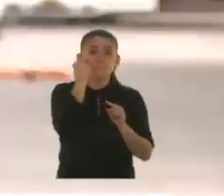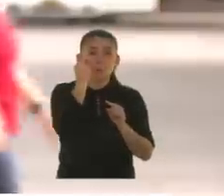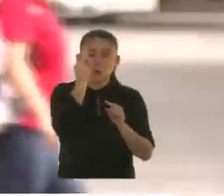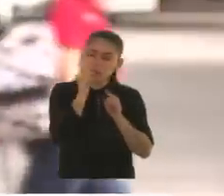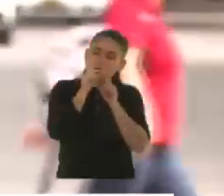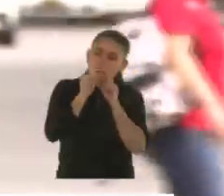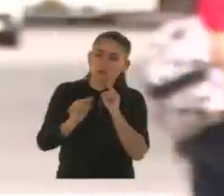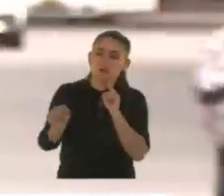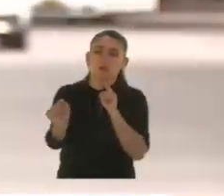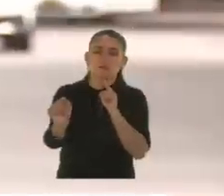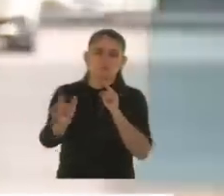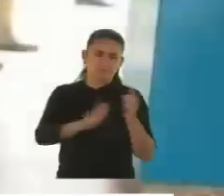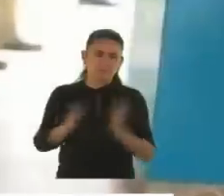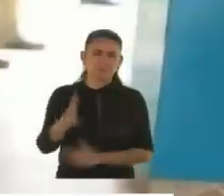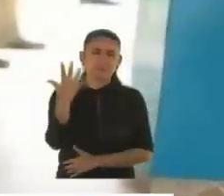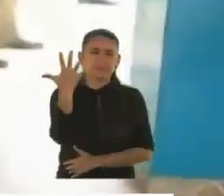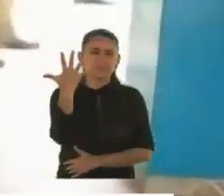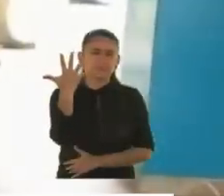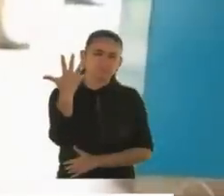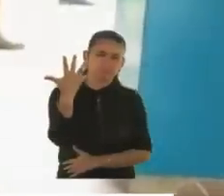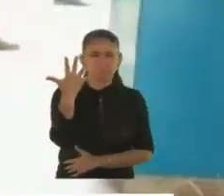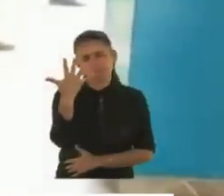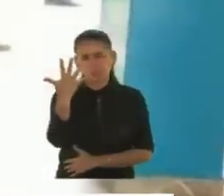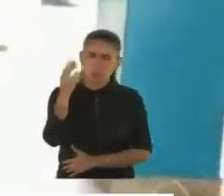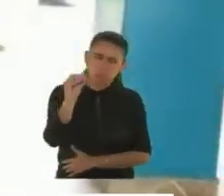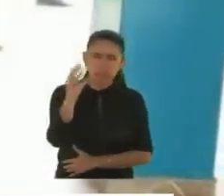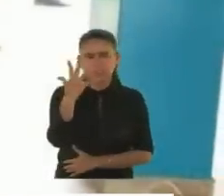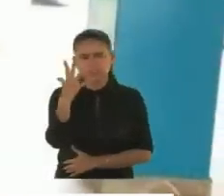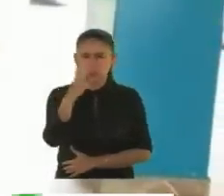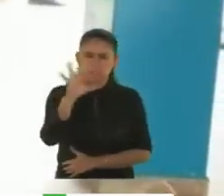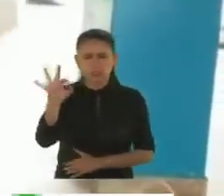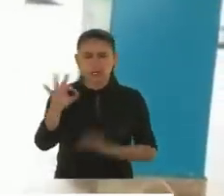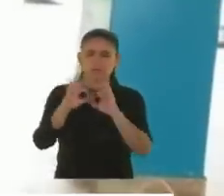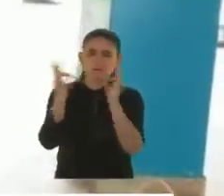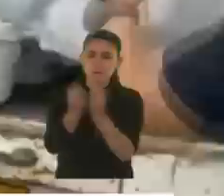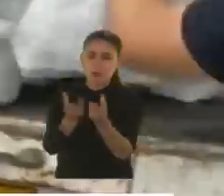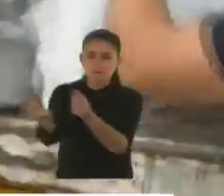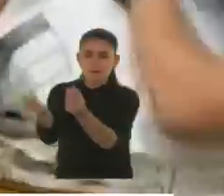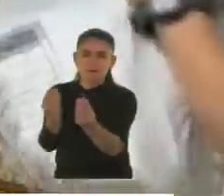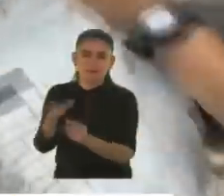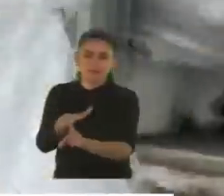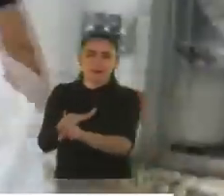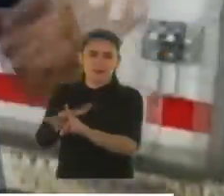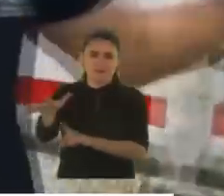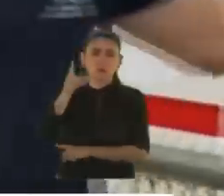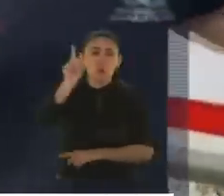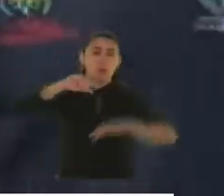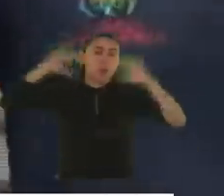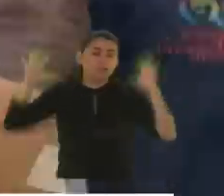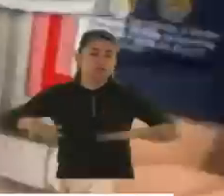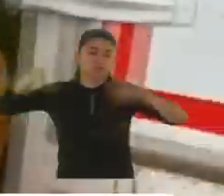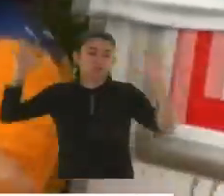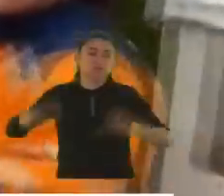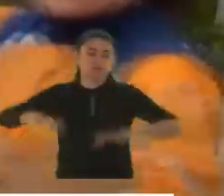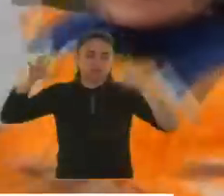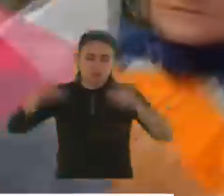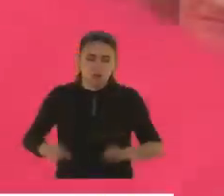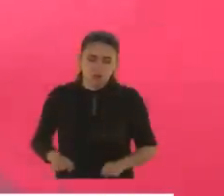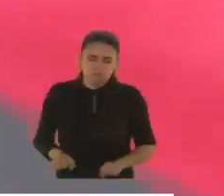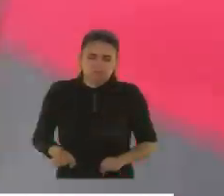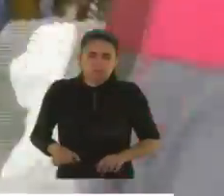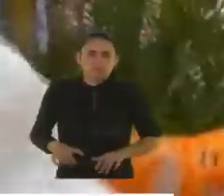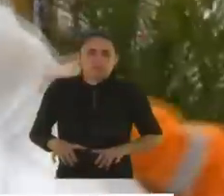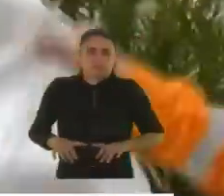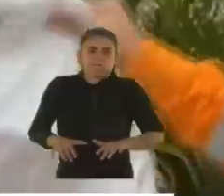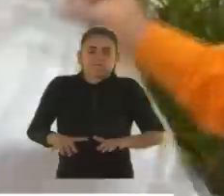Se estima que son alrededor de 53 familias las damnificadas por esta avenida torrencial. Las fuertes lluvias generaron el crecimiento